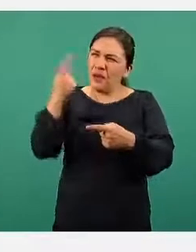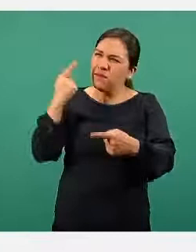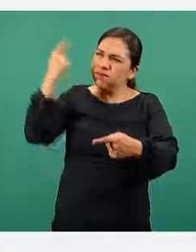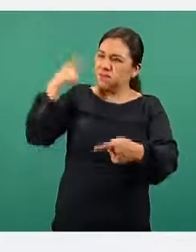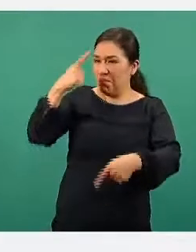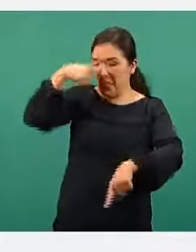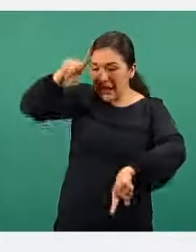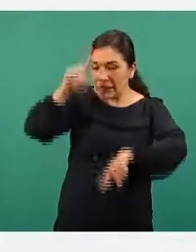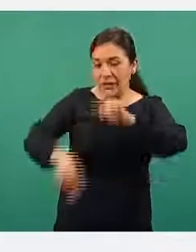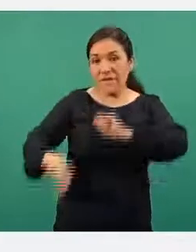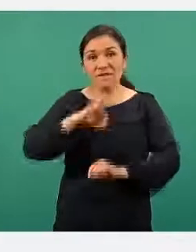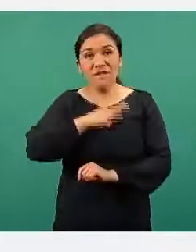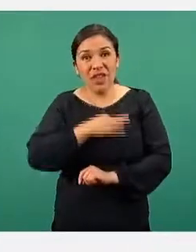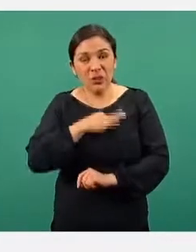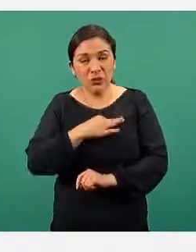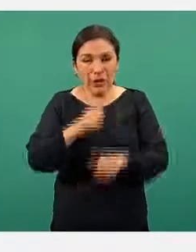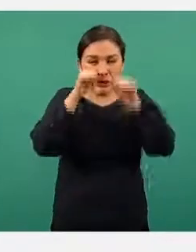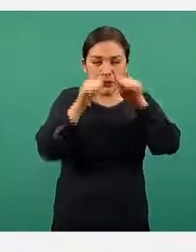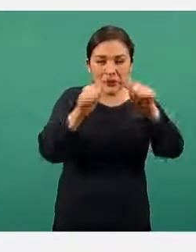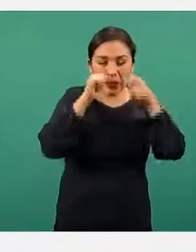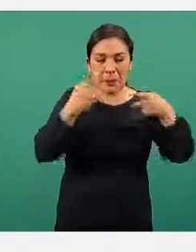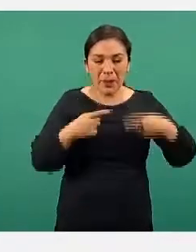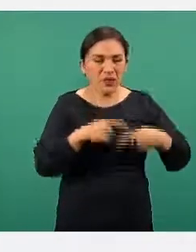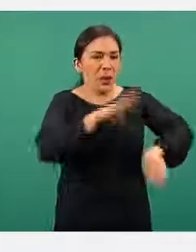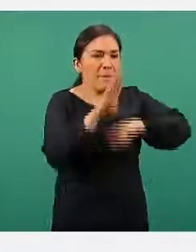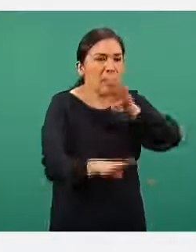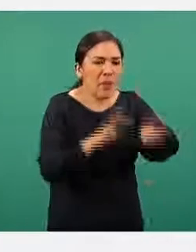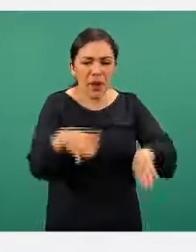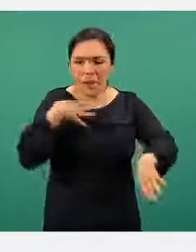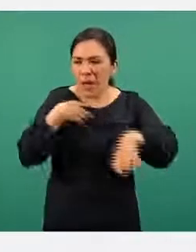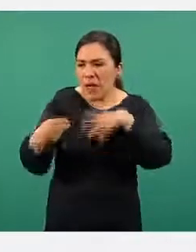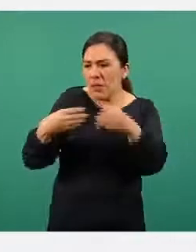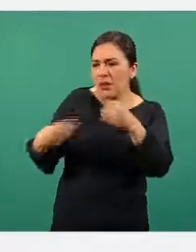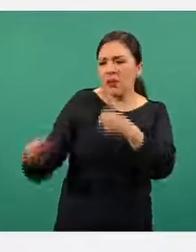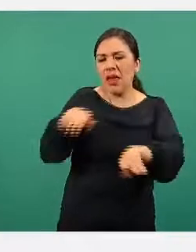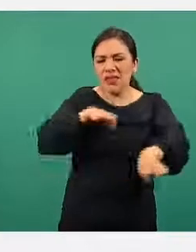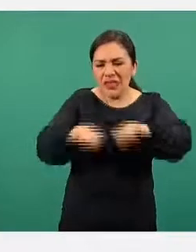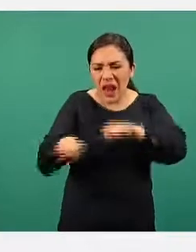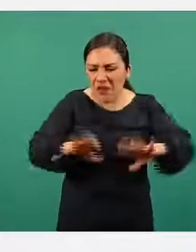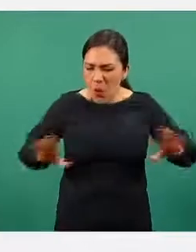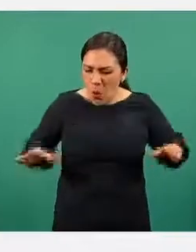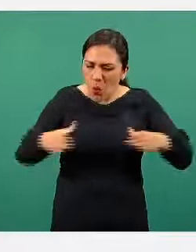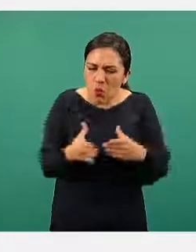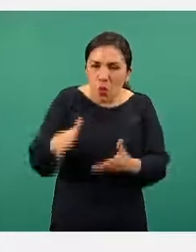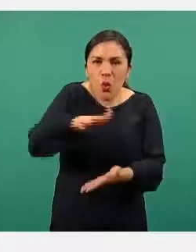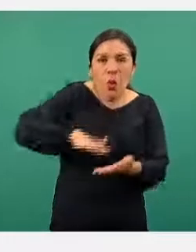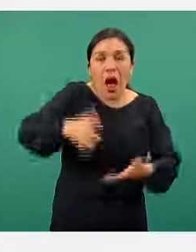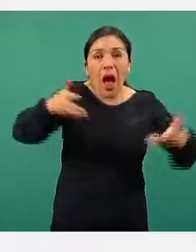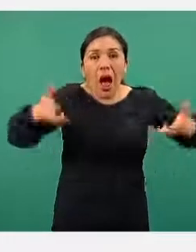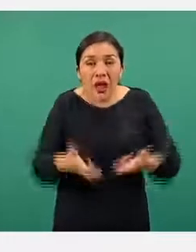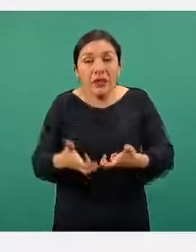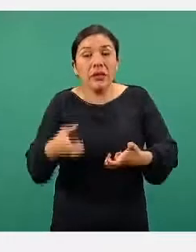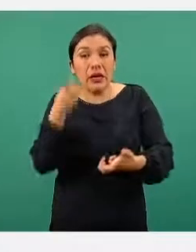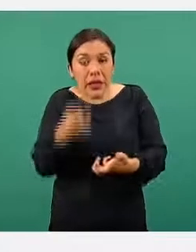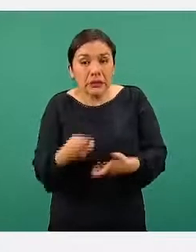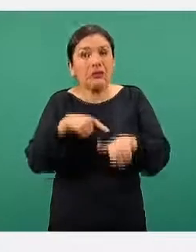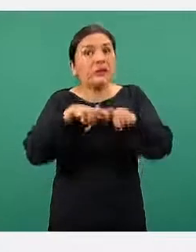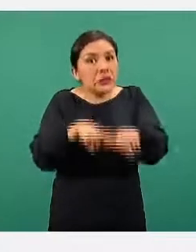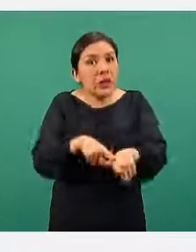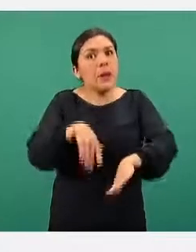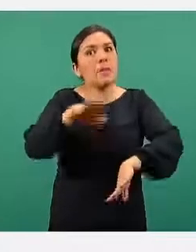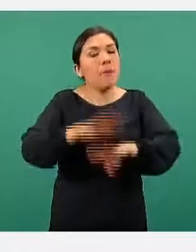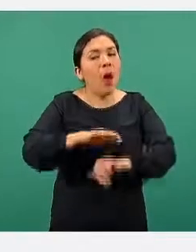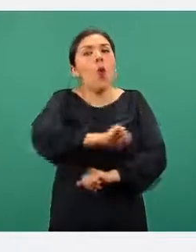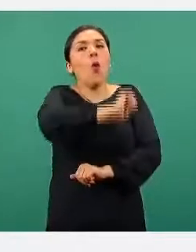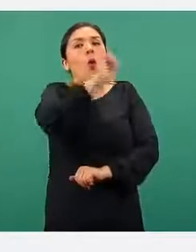contra este virus, atendiendo la mortalidad, los contagios, el trabajo comunitario, seguía esta